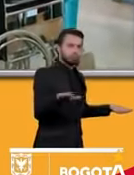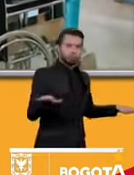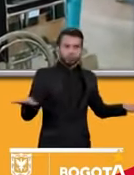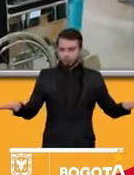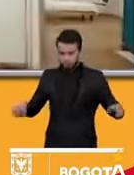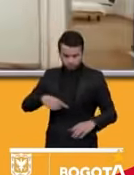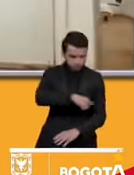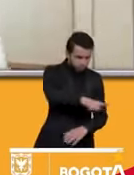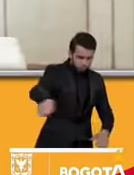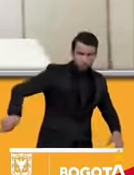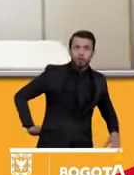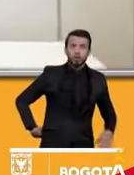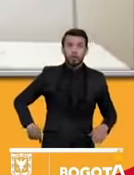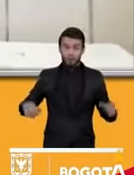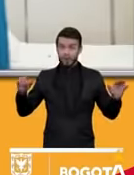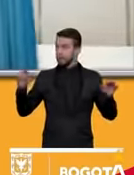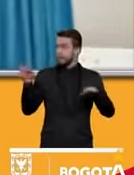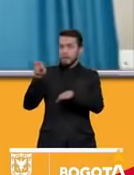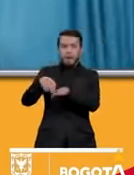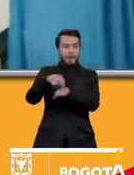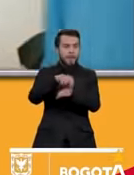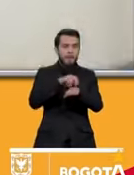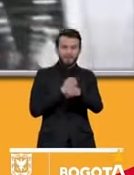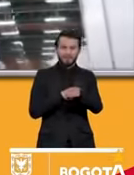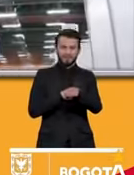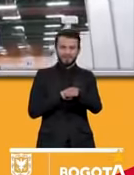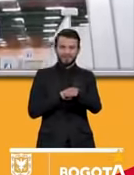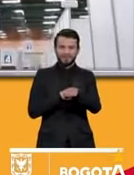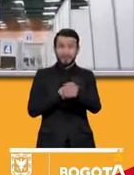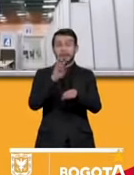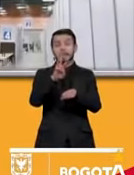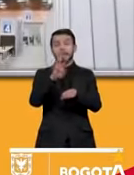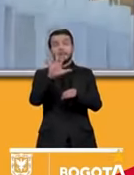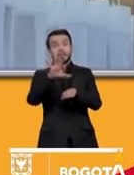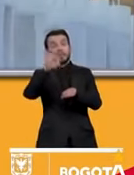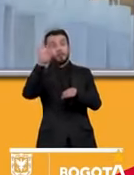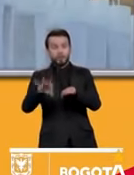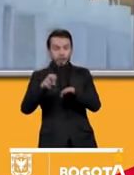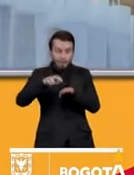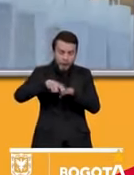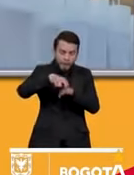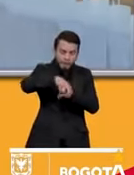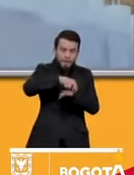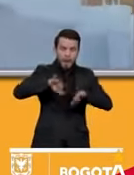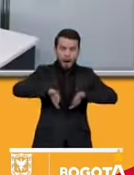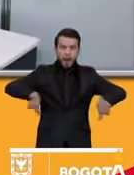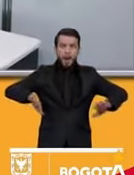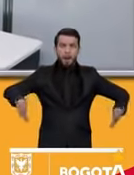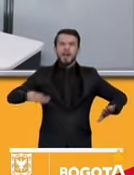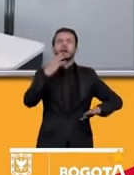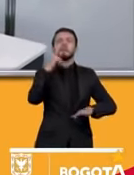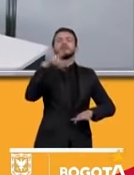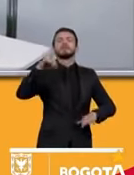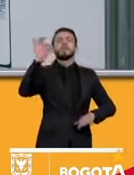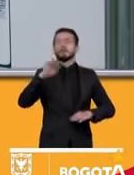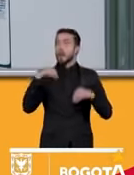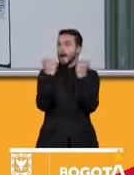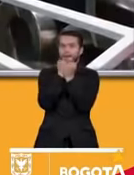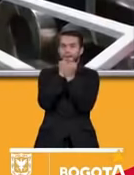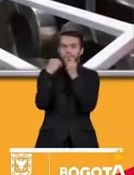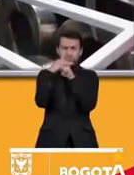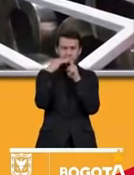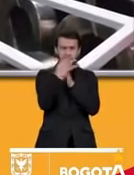de los pasajeros. Si tuviéramos el 100%, iría todo el mundo peñuscado y el riesgo de contagio sería muy alto. La